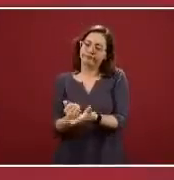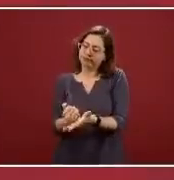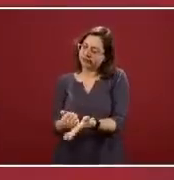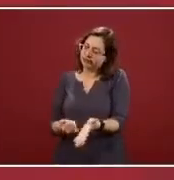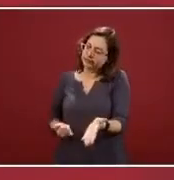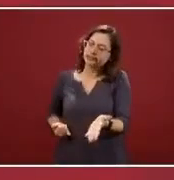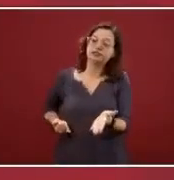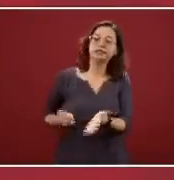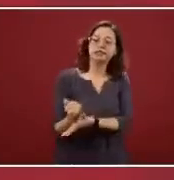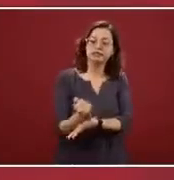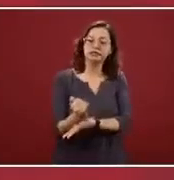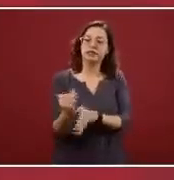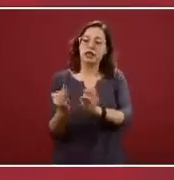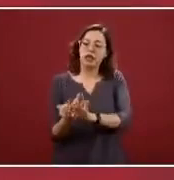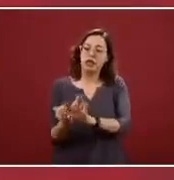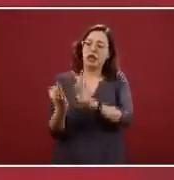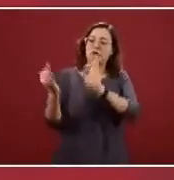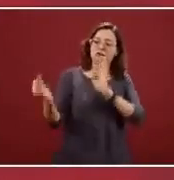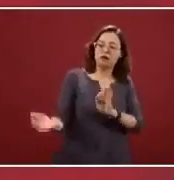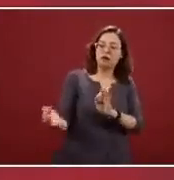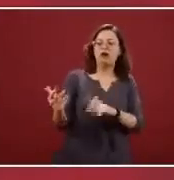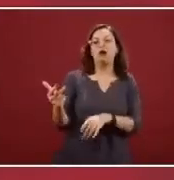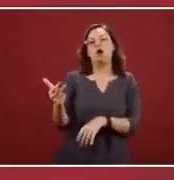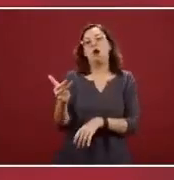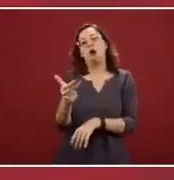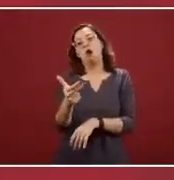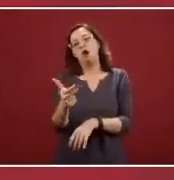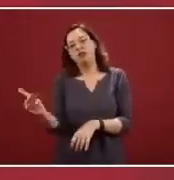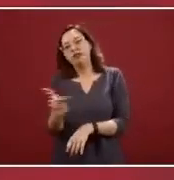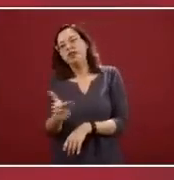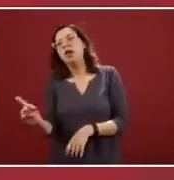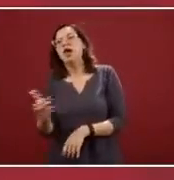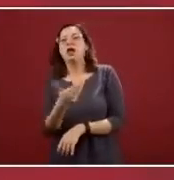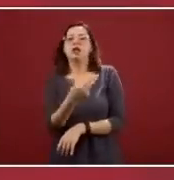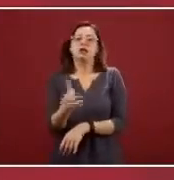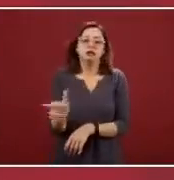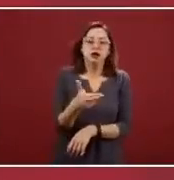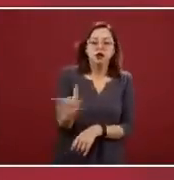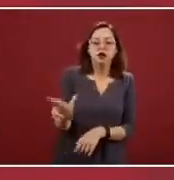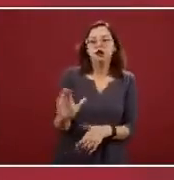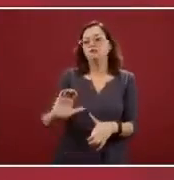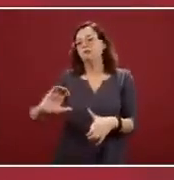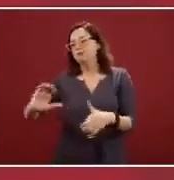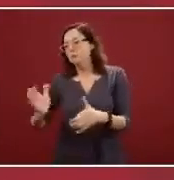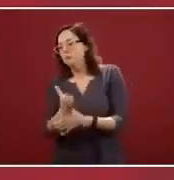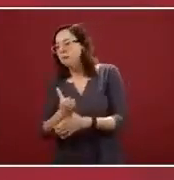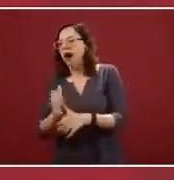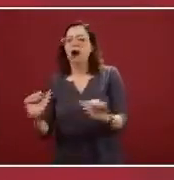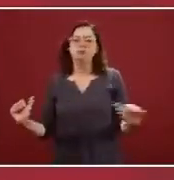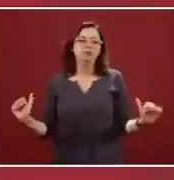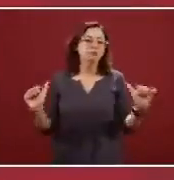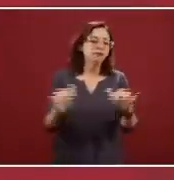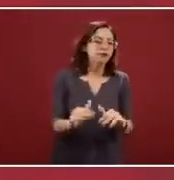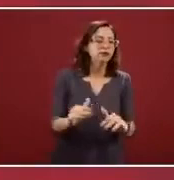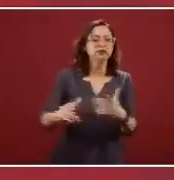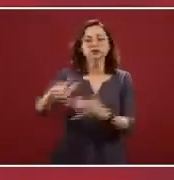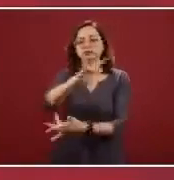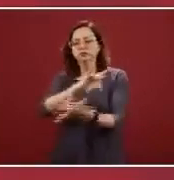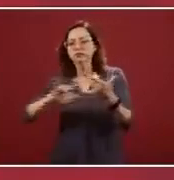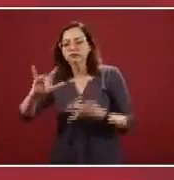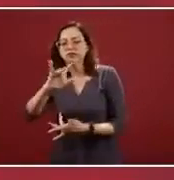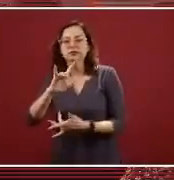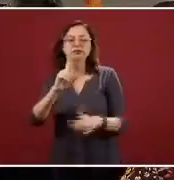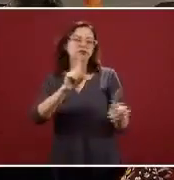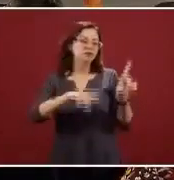distancia en hoteles, en restaurantes, en bares, en centros de convenciones, en discotecas, en áreas, etcétera. Es decir, de